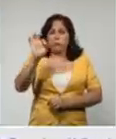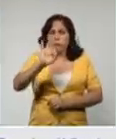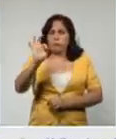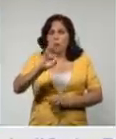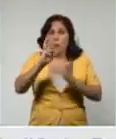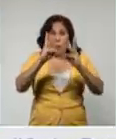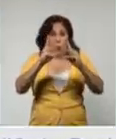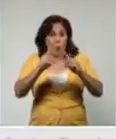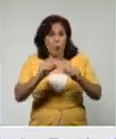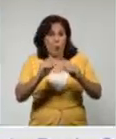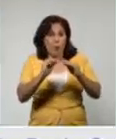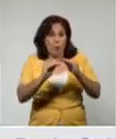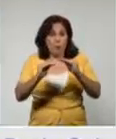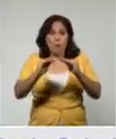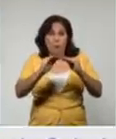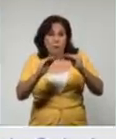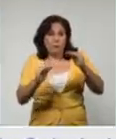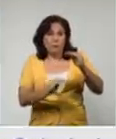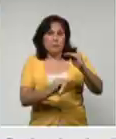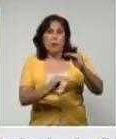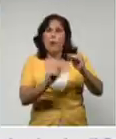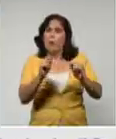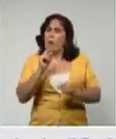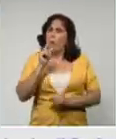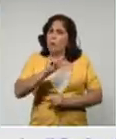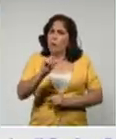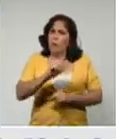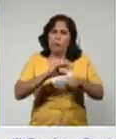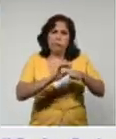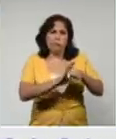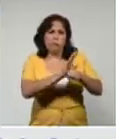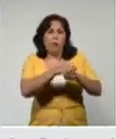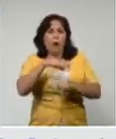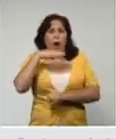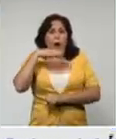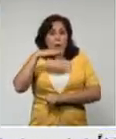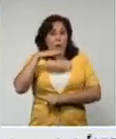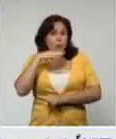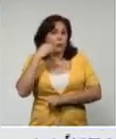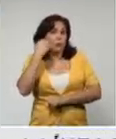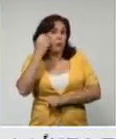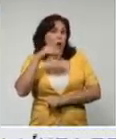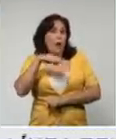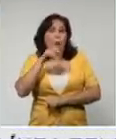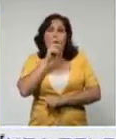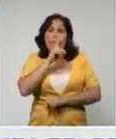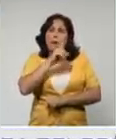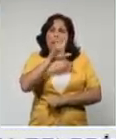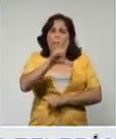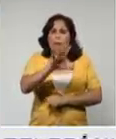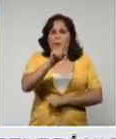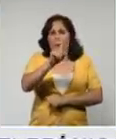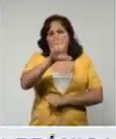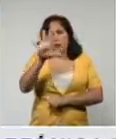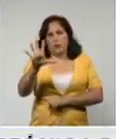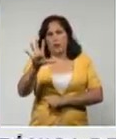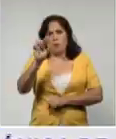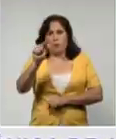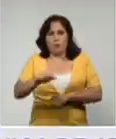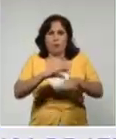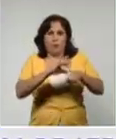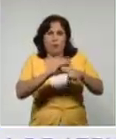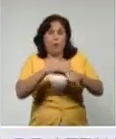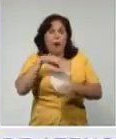número inferior de casos, las azules, las amarillas son de 1 a 5 casos, las